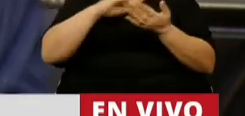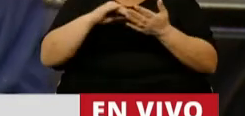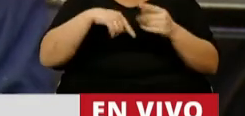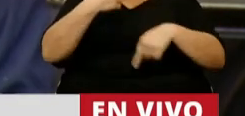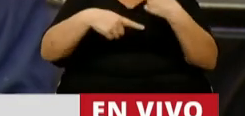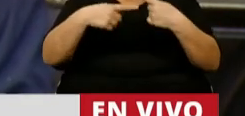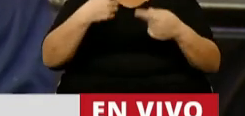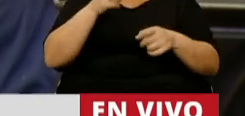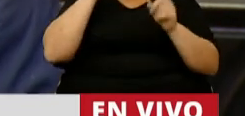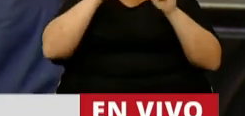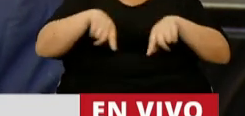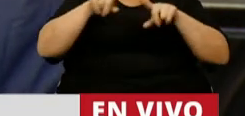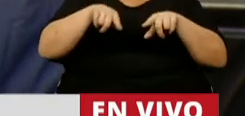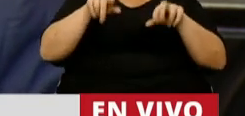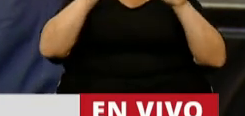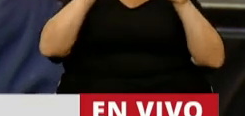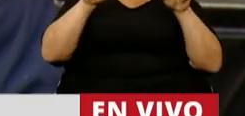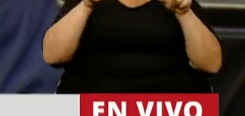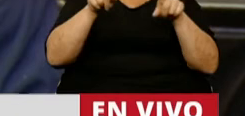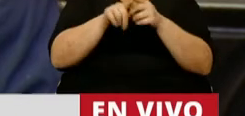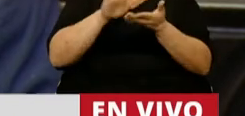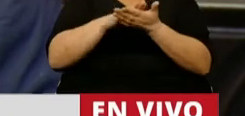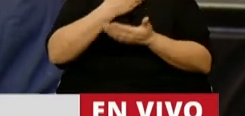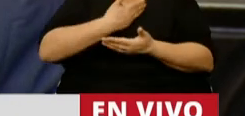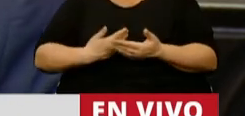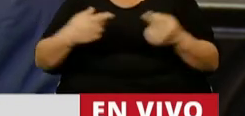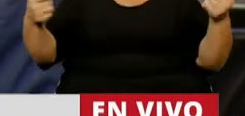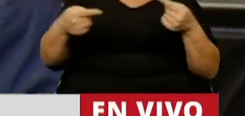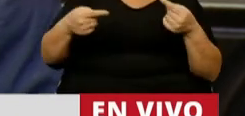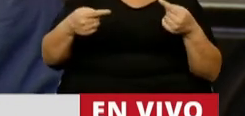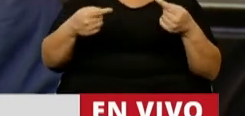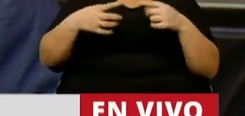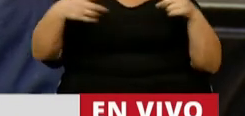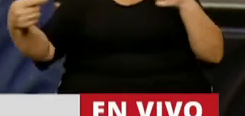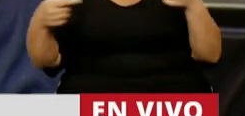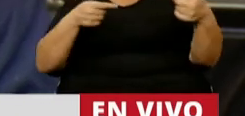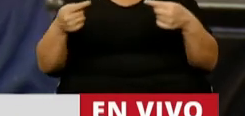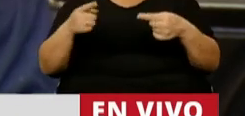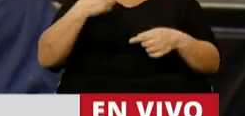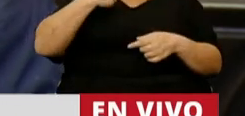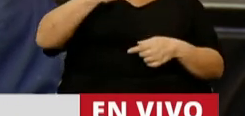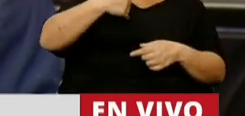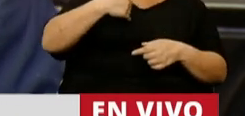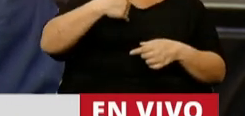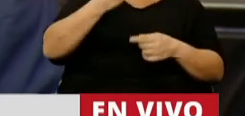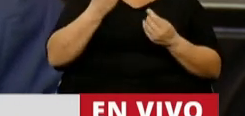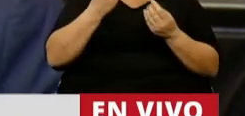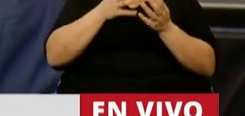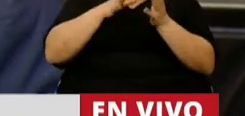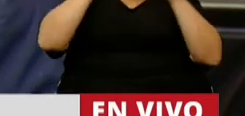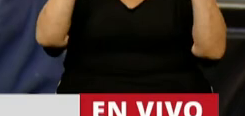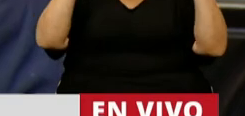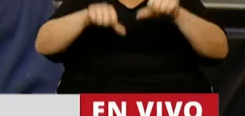a seguir encerrados en el juego chiquito de oficialismo y oposición mientras el país se nos escurre entre los